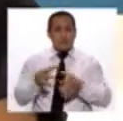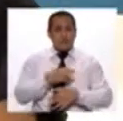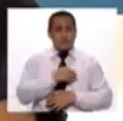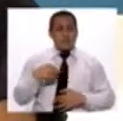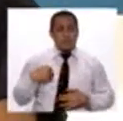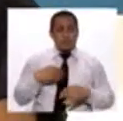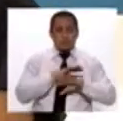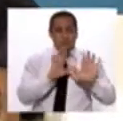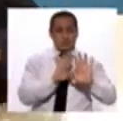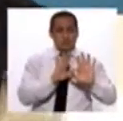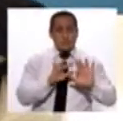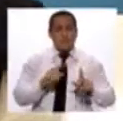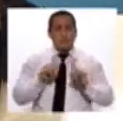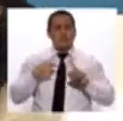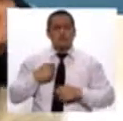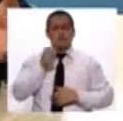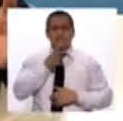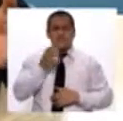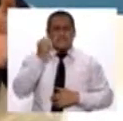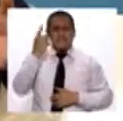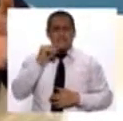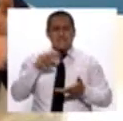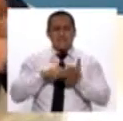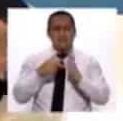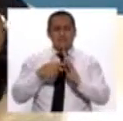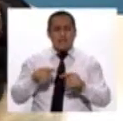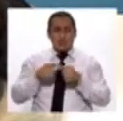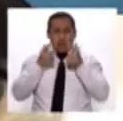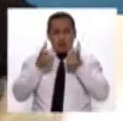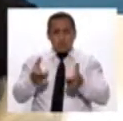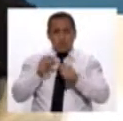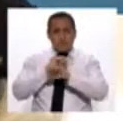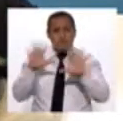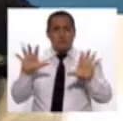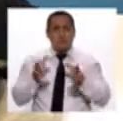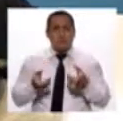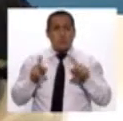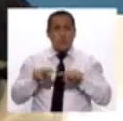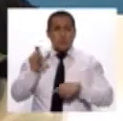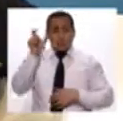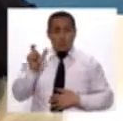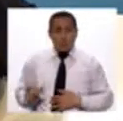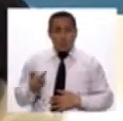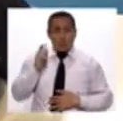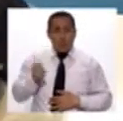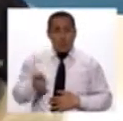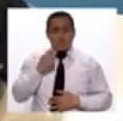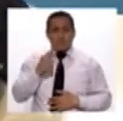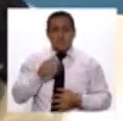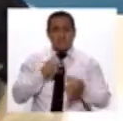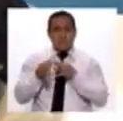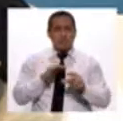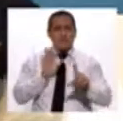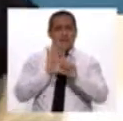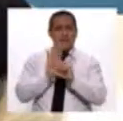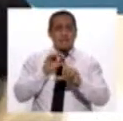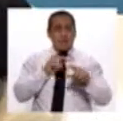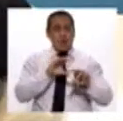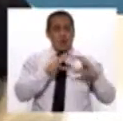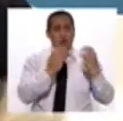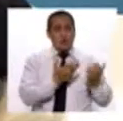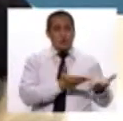caso, sino que no se entiende qué cosa es el control difuso. Cuando un juez hace control difuso, dice, esta ley del Congreso, yo